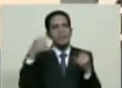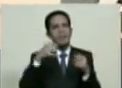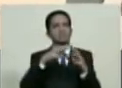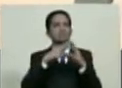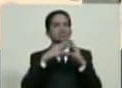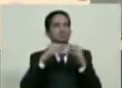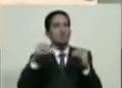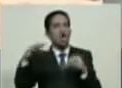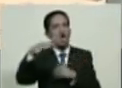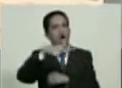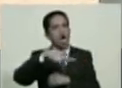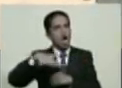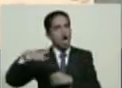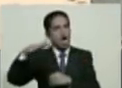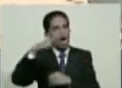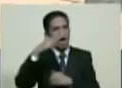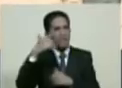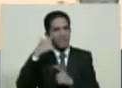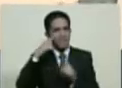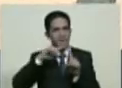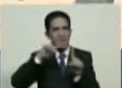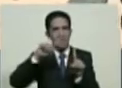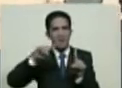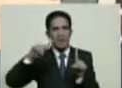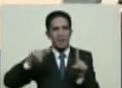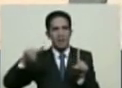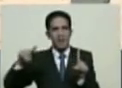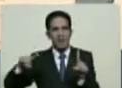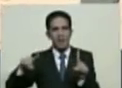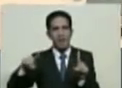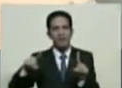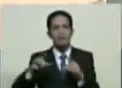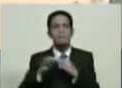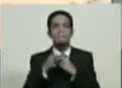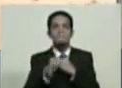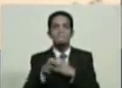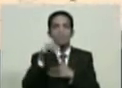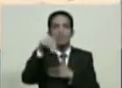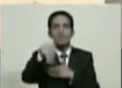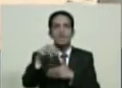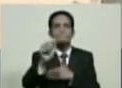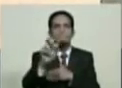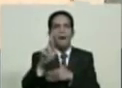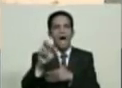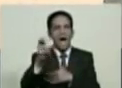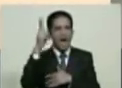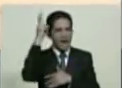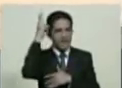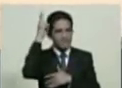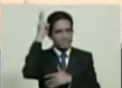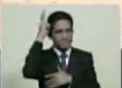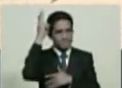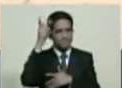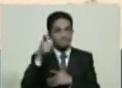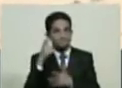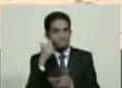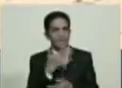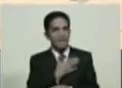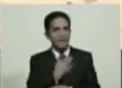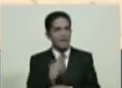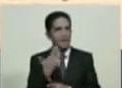todas las subestaciones que se encontraban en el municipio Mara. Nosotros queremos destacar también